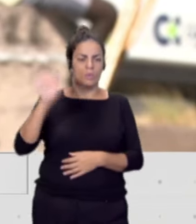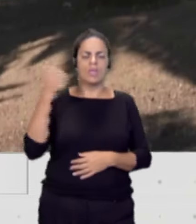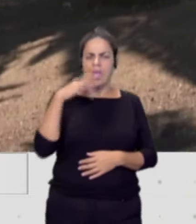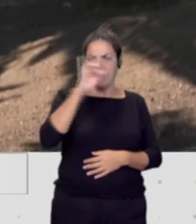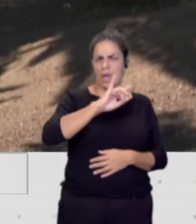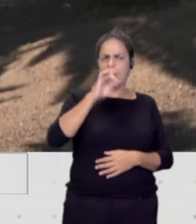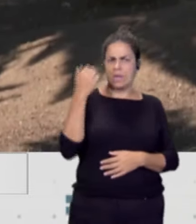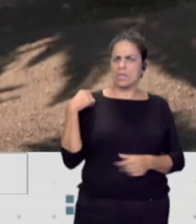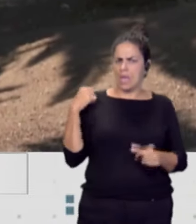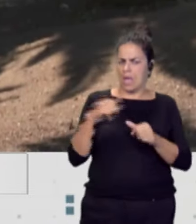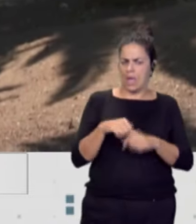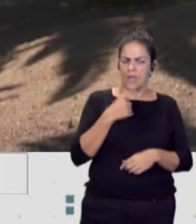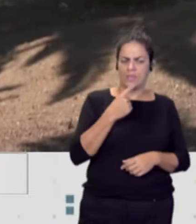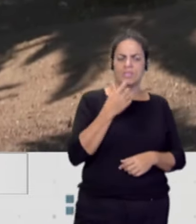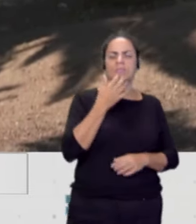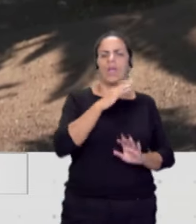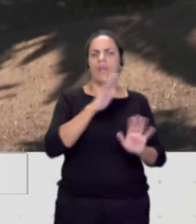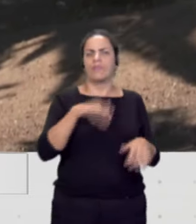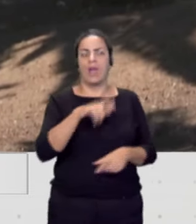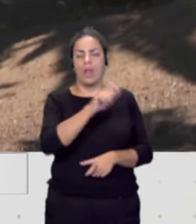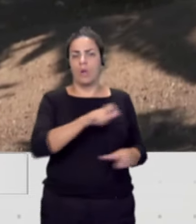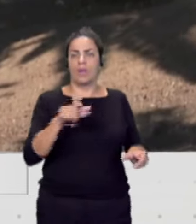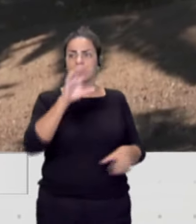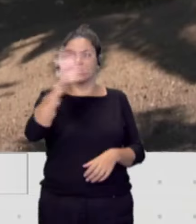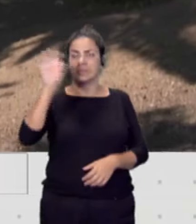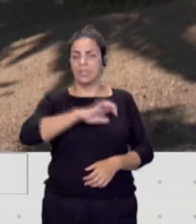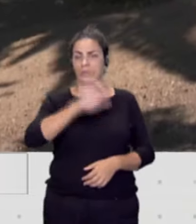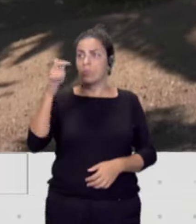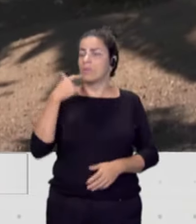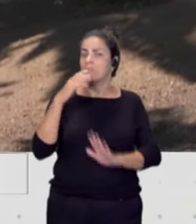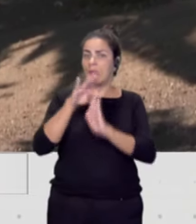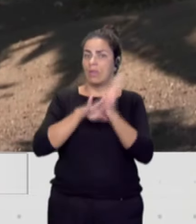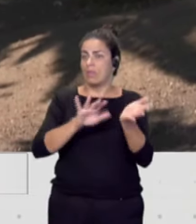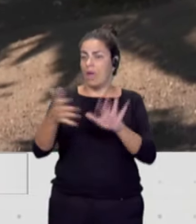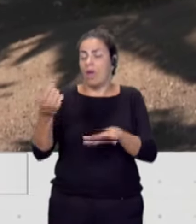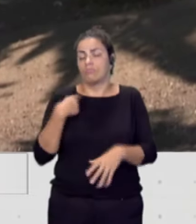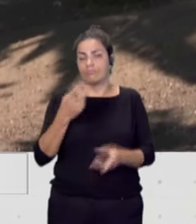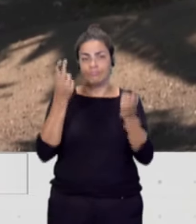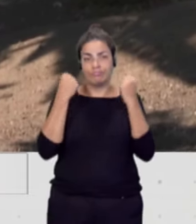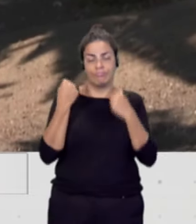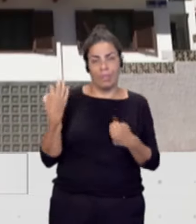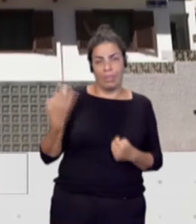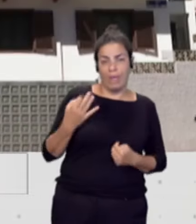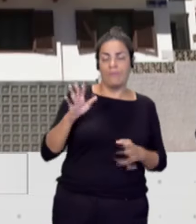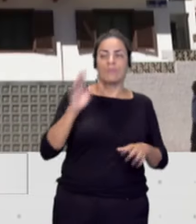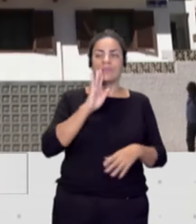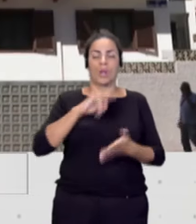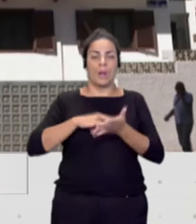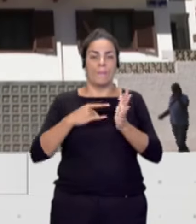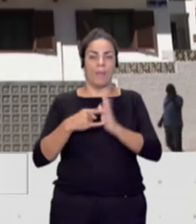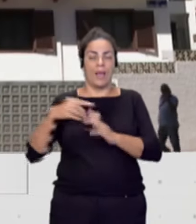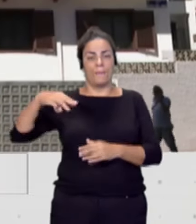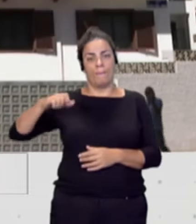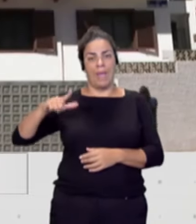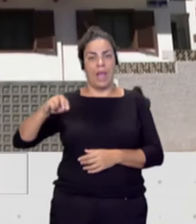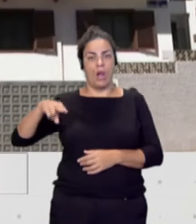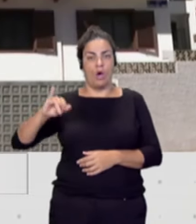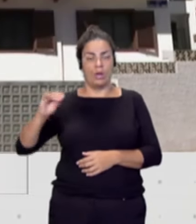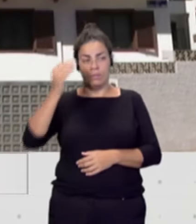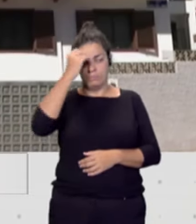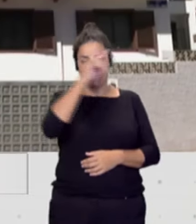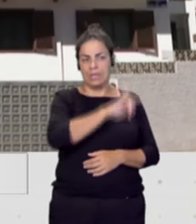si al final esta es la medida de los países miembros de la Unión Europea, habrá que acatarla. Por cierto, en cuanto al plan Meloni, no está de acuerdo en este caso Canarias, entiendo, ¿no?, el presidente